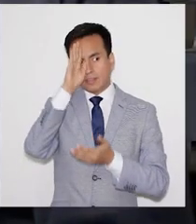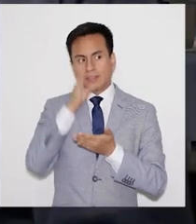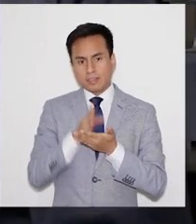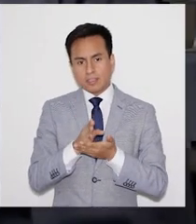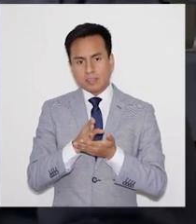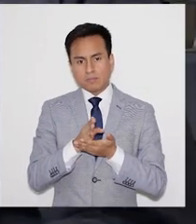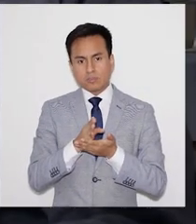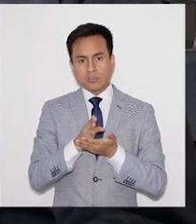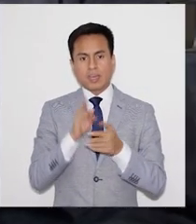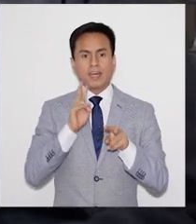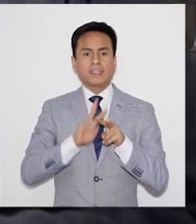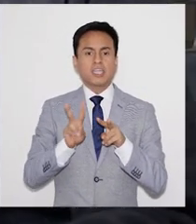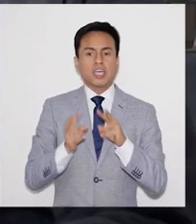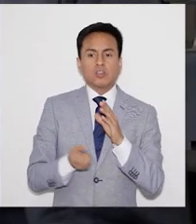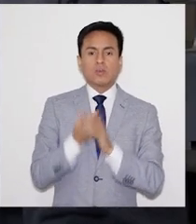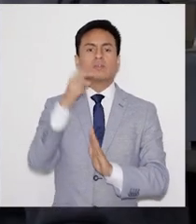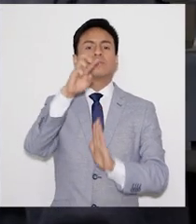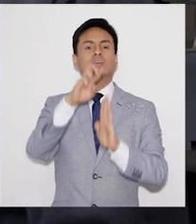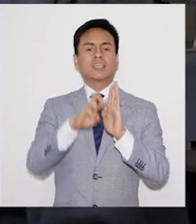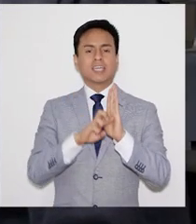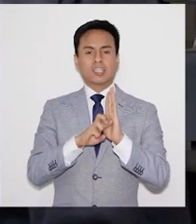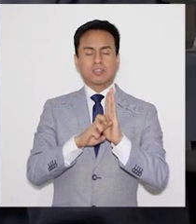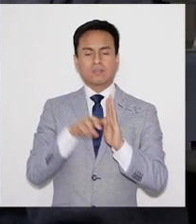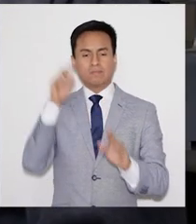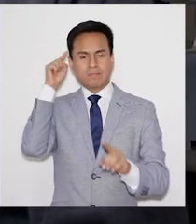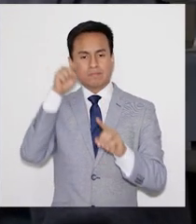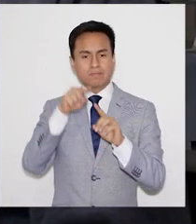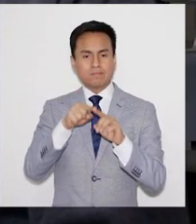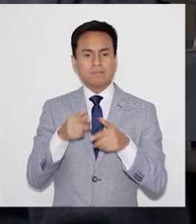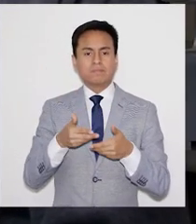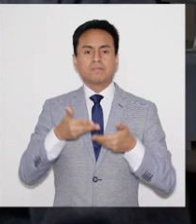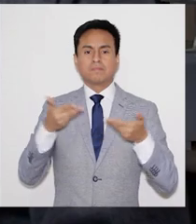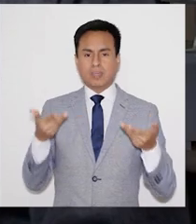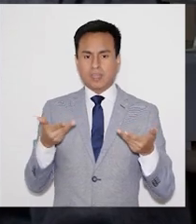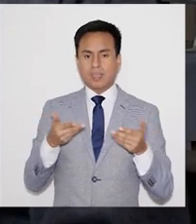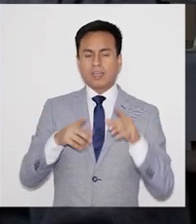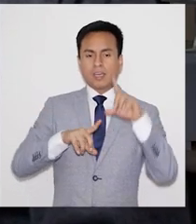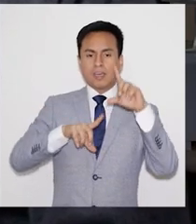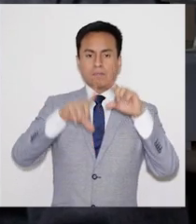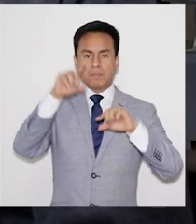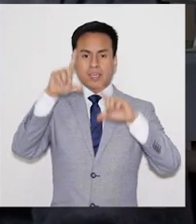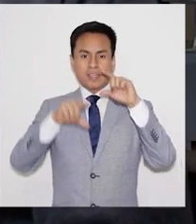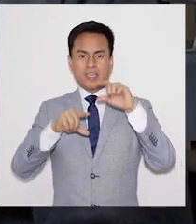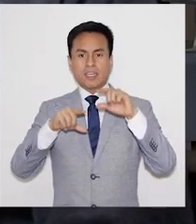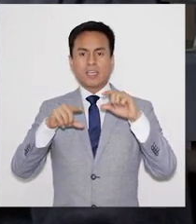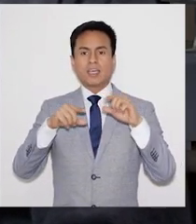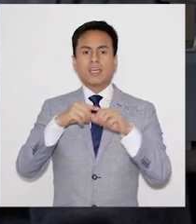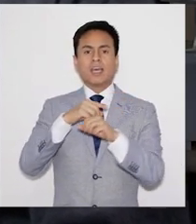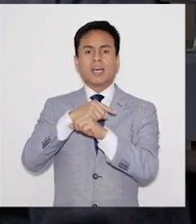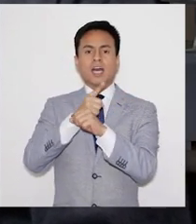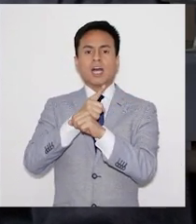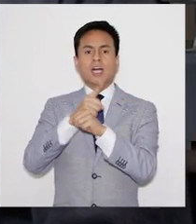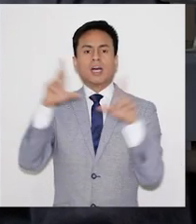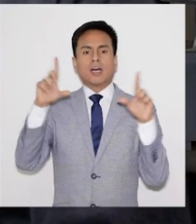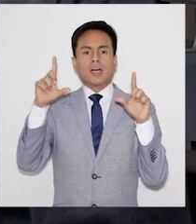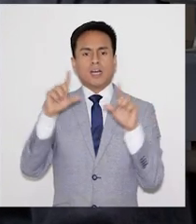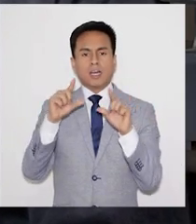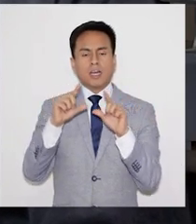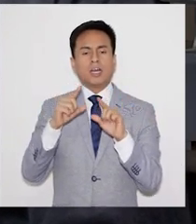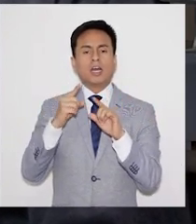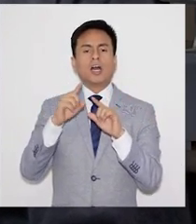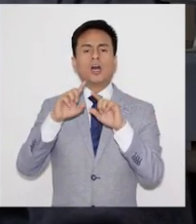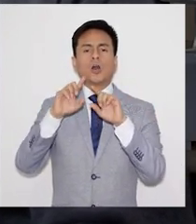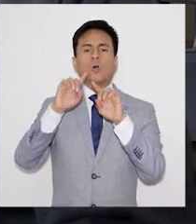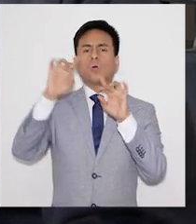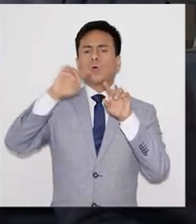decidimos embarcar en un nuevo proyecto que era para medir la desaceleración del universo, que